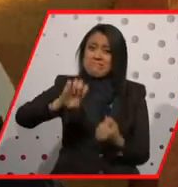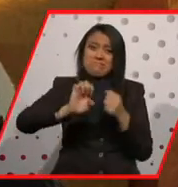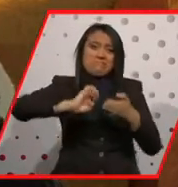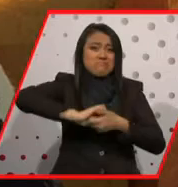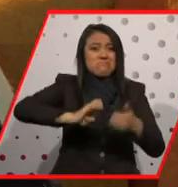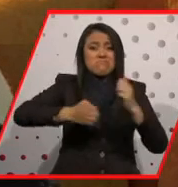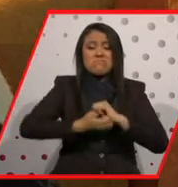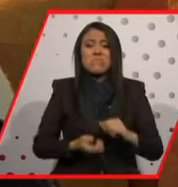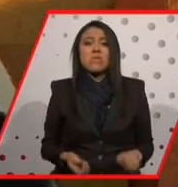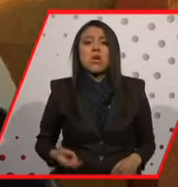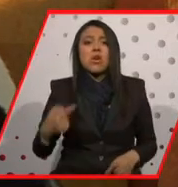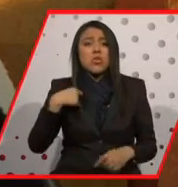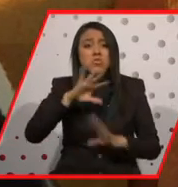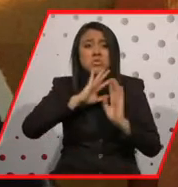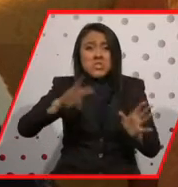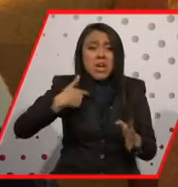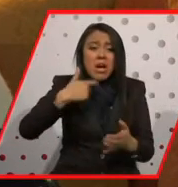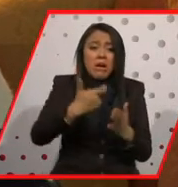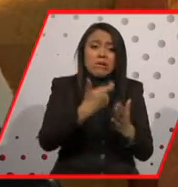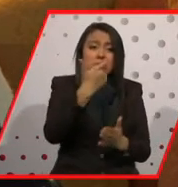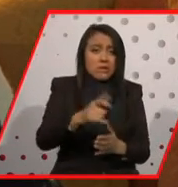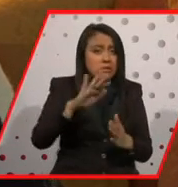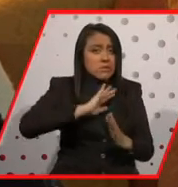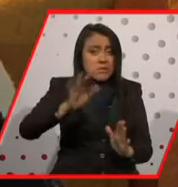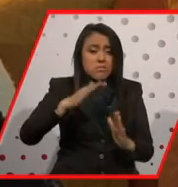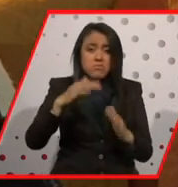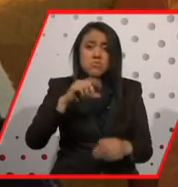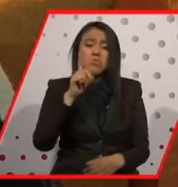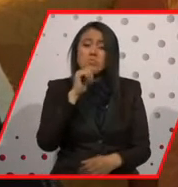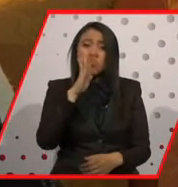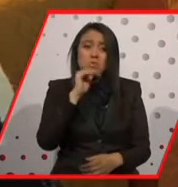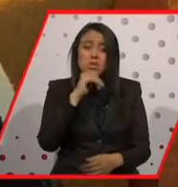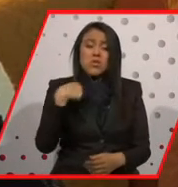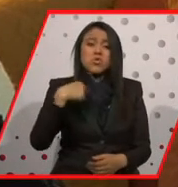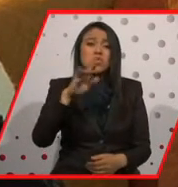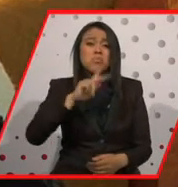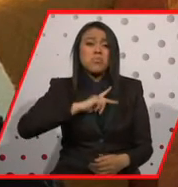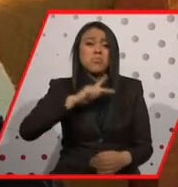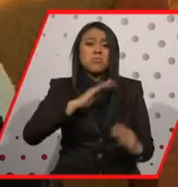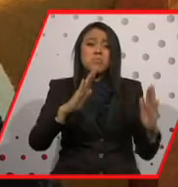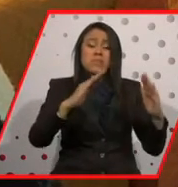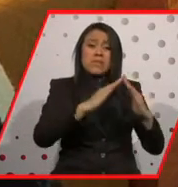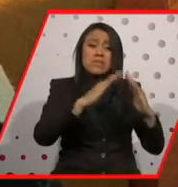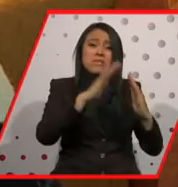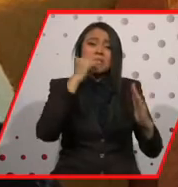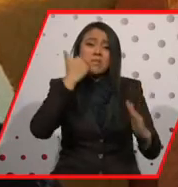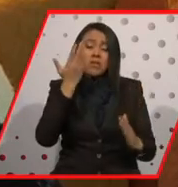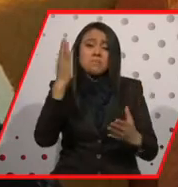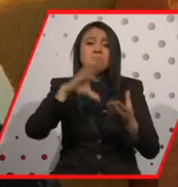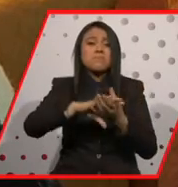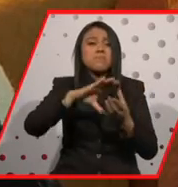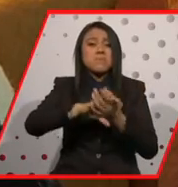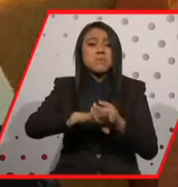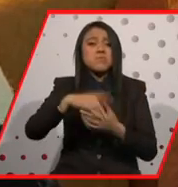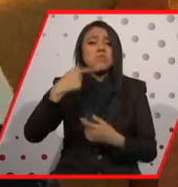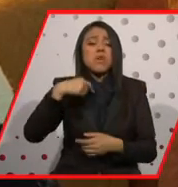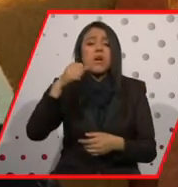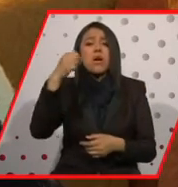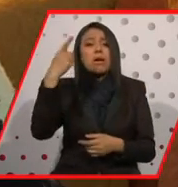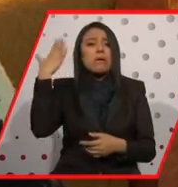renta, ya no puedo pagar más, ya no tengo dinero. Ya me quedé sin mi esposo, que murió el mes